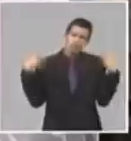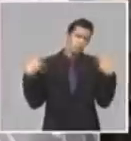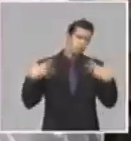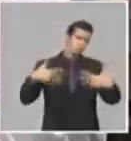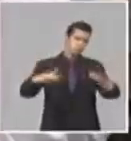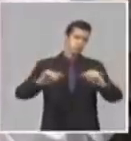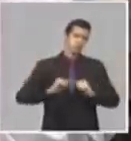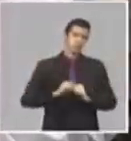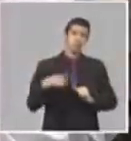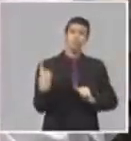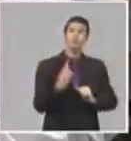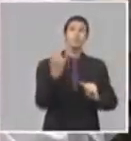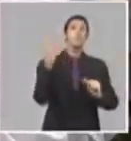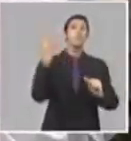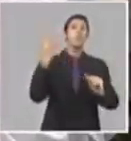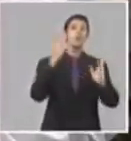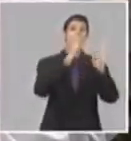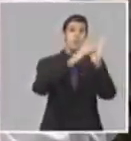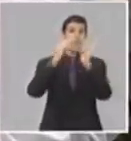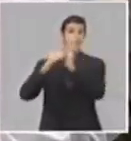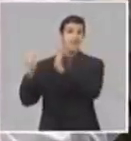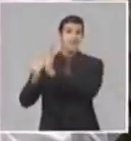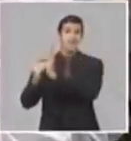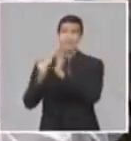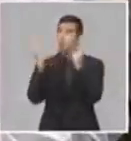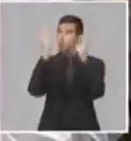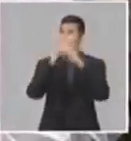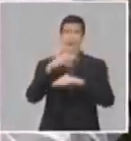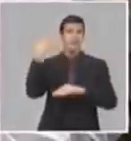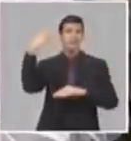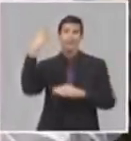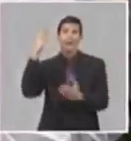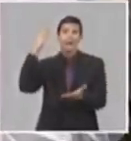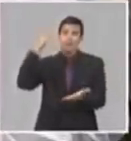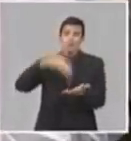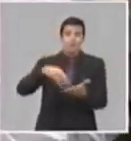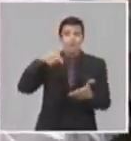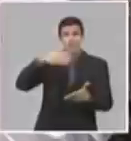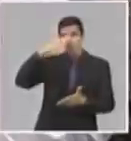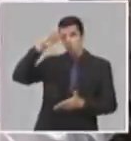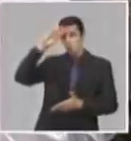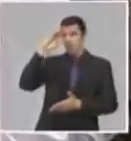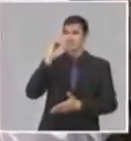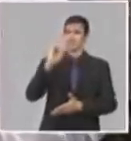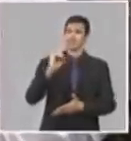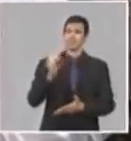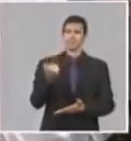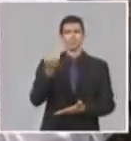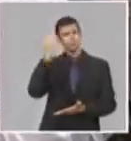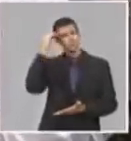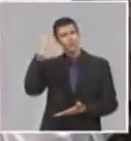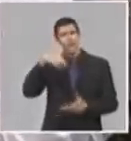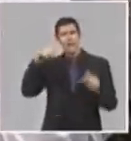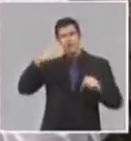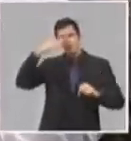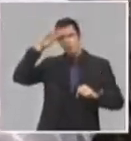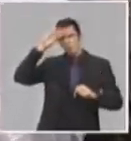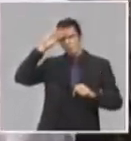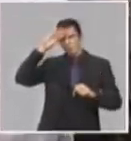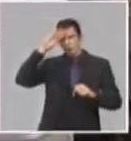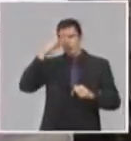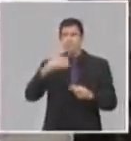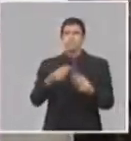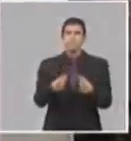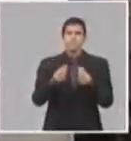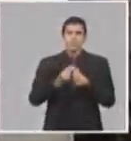0 turismo. Eso hay que entenderlo. Y el bloqueo ahí, cada vez poniendo más obstáculos. Entonces hay que imponerse a eso